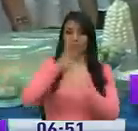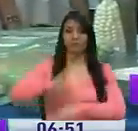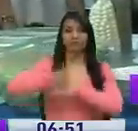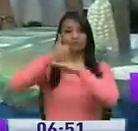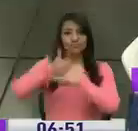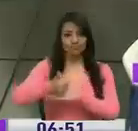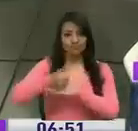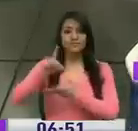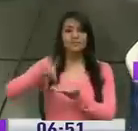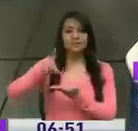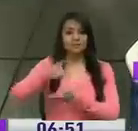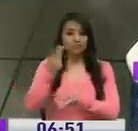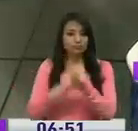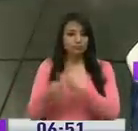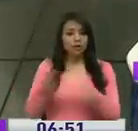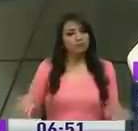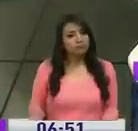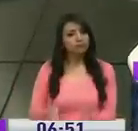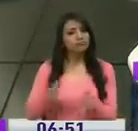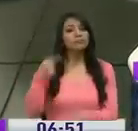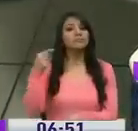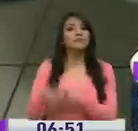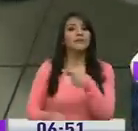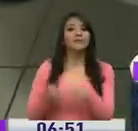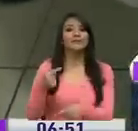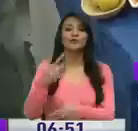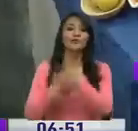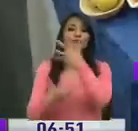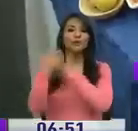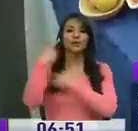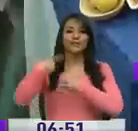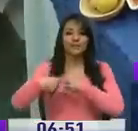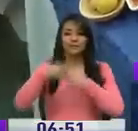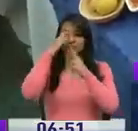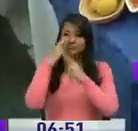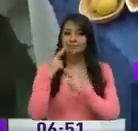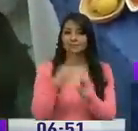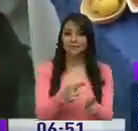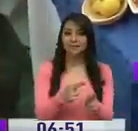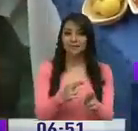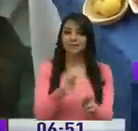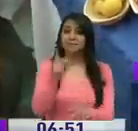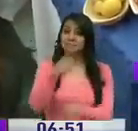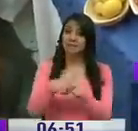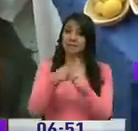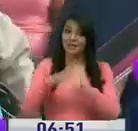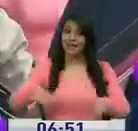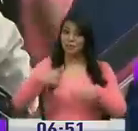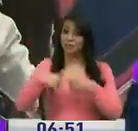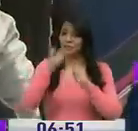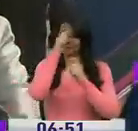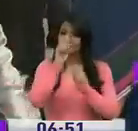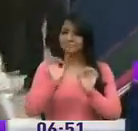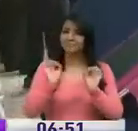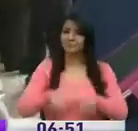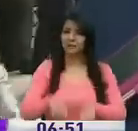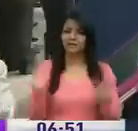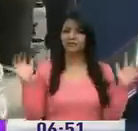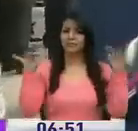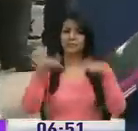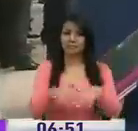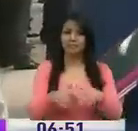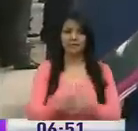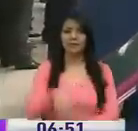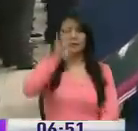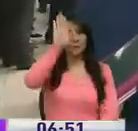comercio es promover el rescate de las tradiciones ancestrales y así volver atractivos a los mercados de Quito queremos que la ciudadanía venga con